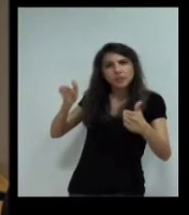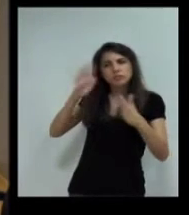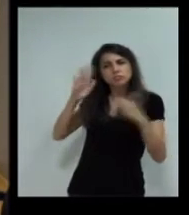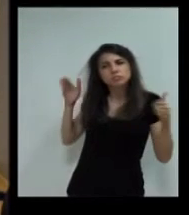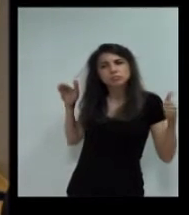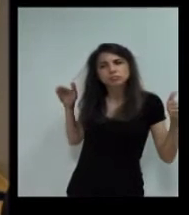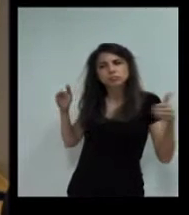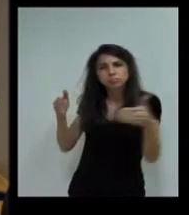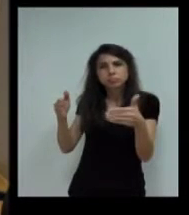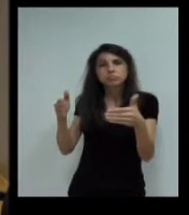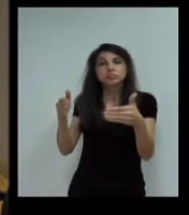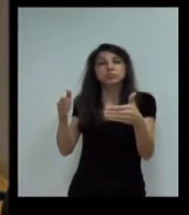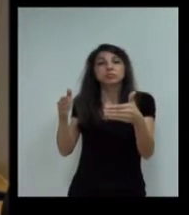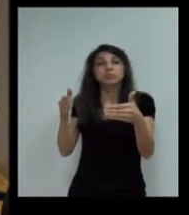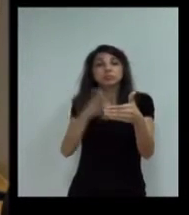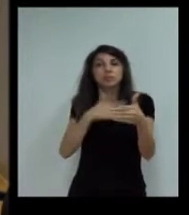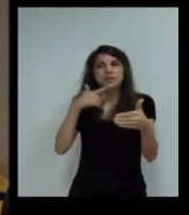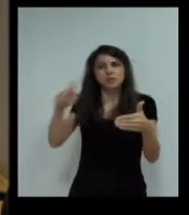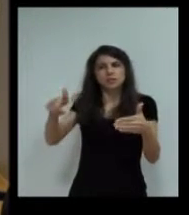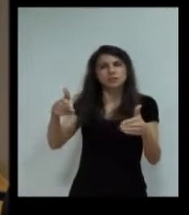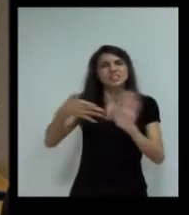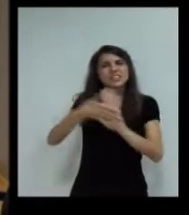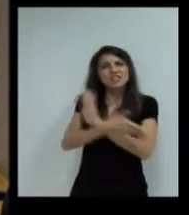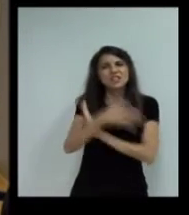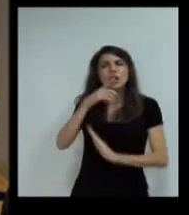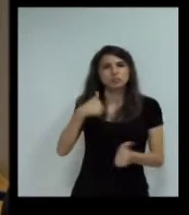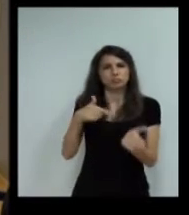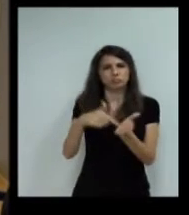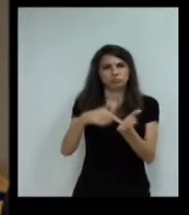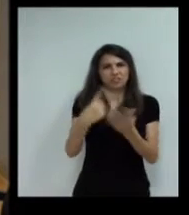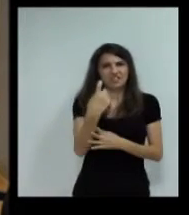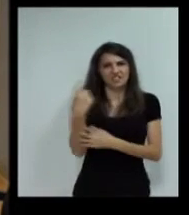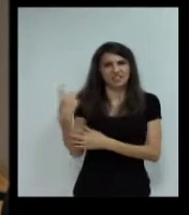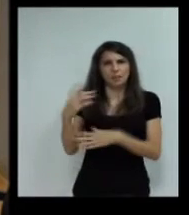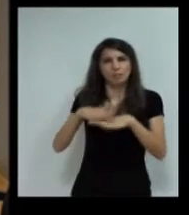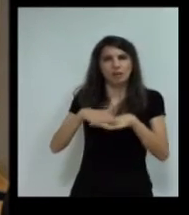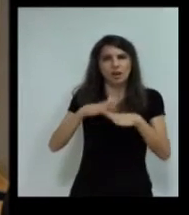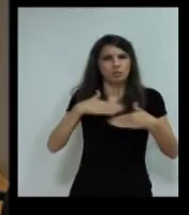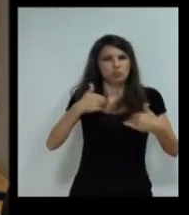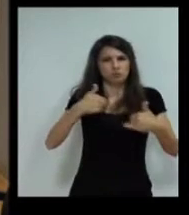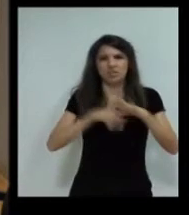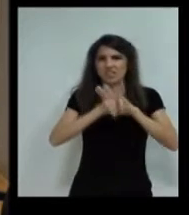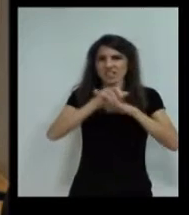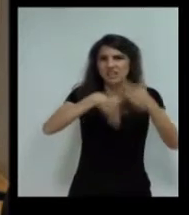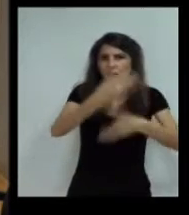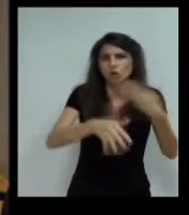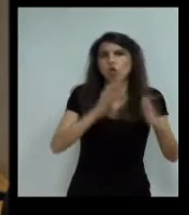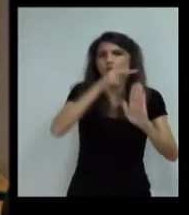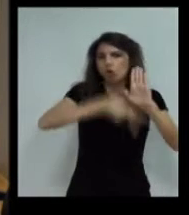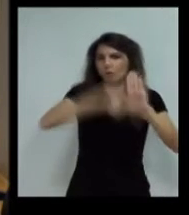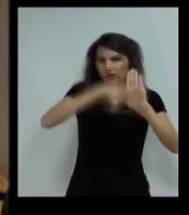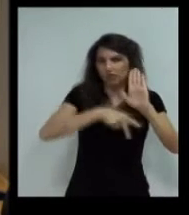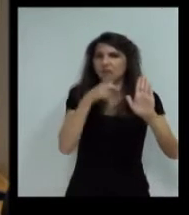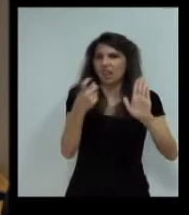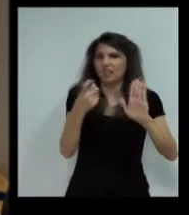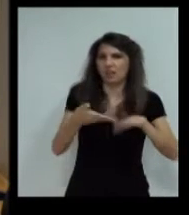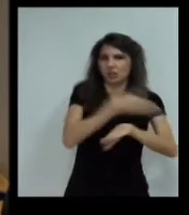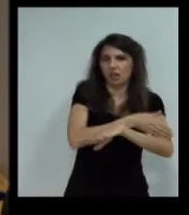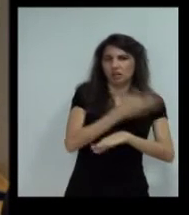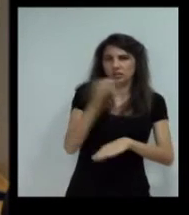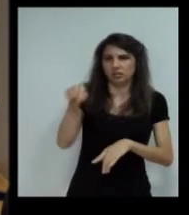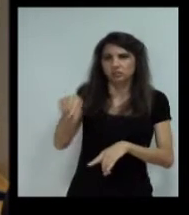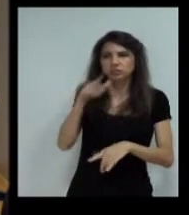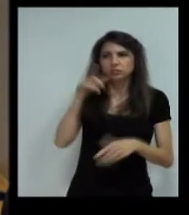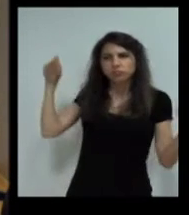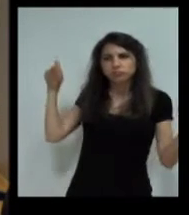que ya de per se es un requerimiento para cualquier desarrollo y para cualquier normativa, que no entiendo que necesite en algunos